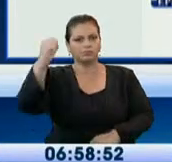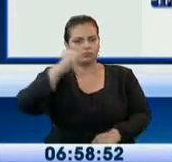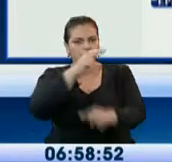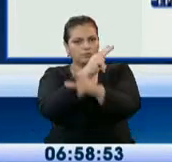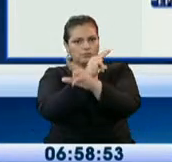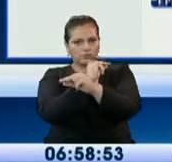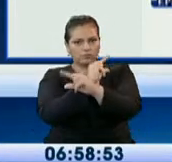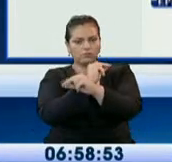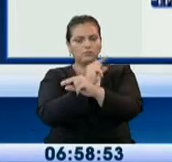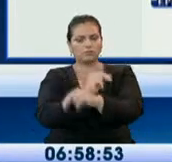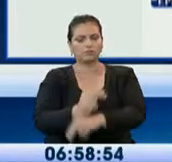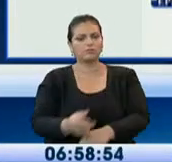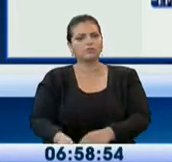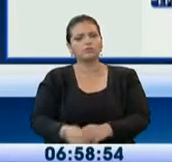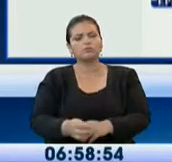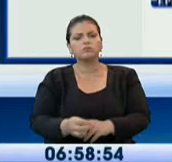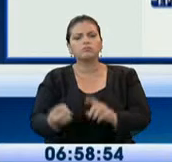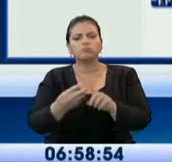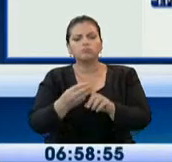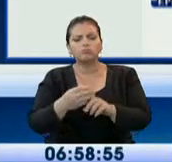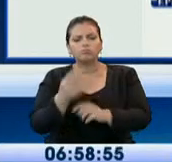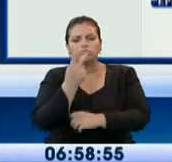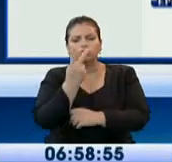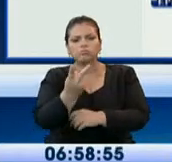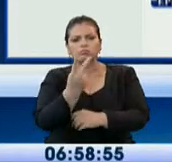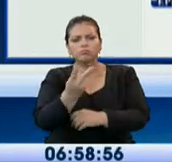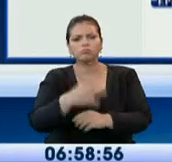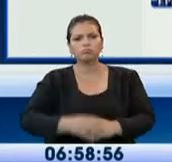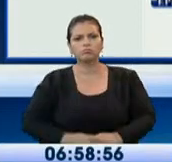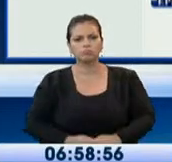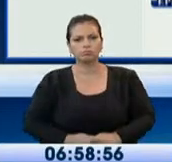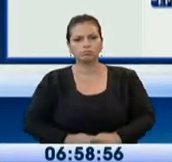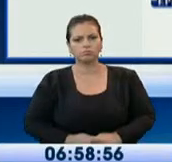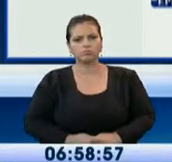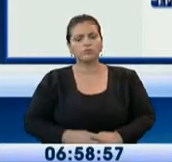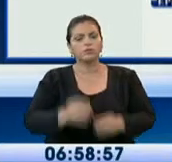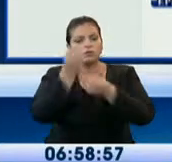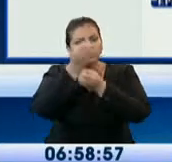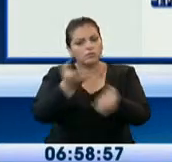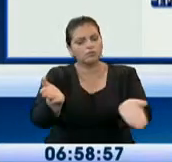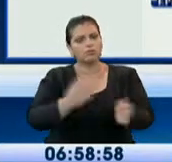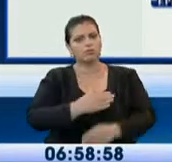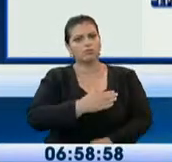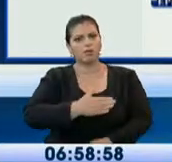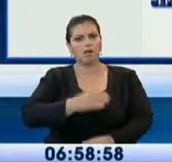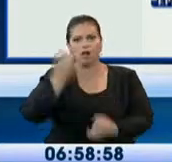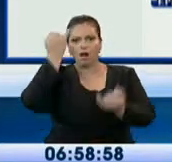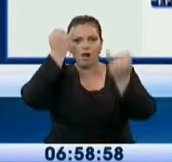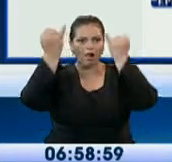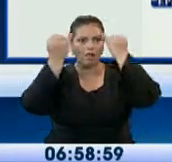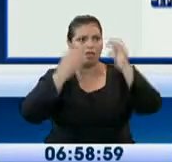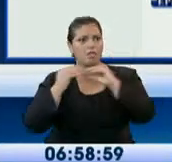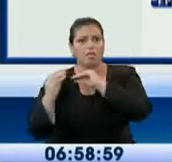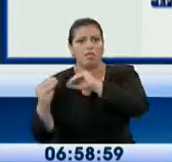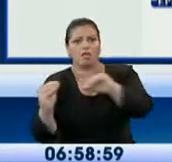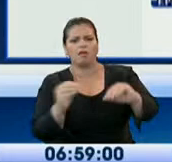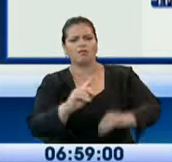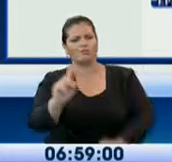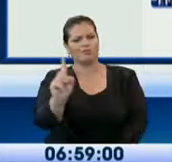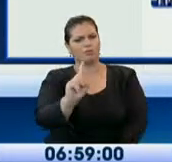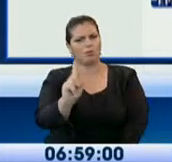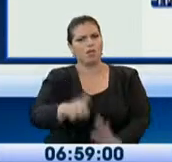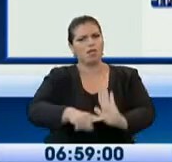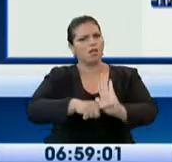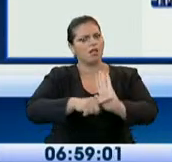y mantenemos también en la red, se ha pedido pues evitar cualquier tipo de sensacionalismo, cualquier tipo de rumores, de mala información, y